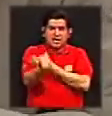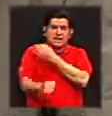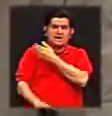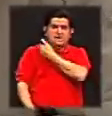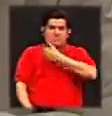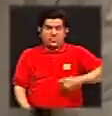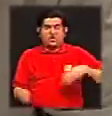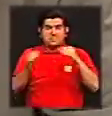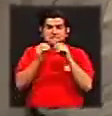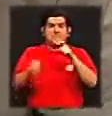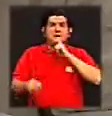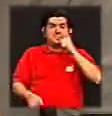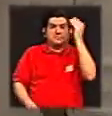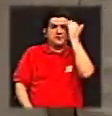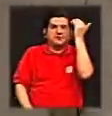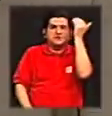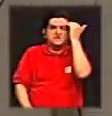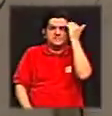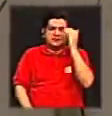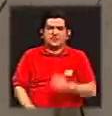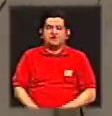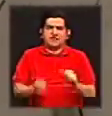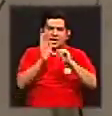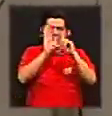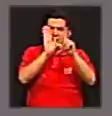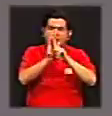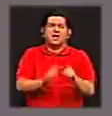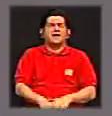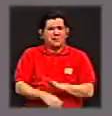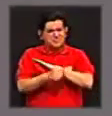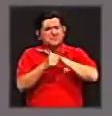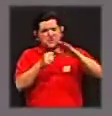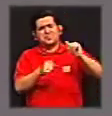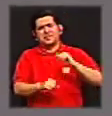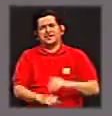más difuso lo que pueda ocurrir en el Parlamento. Absolutamente.